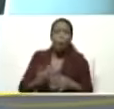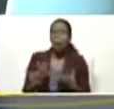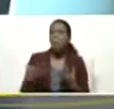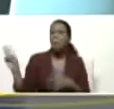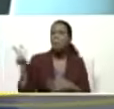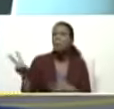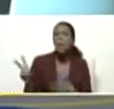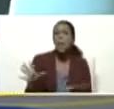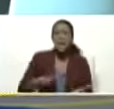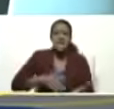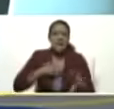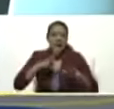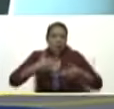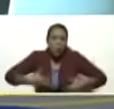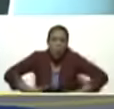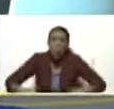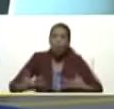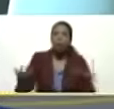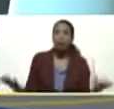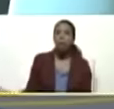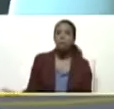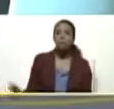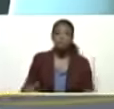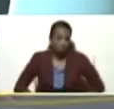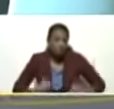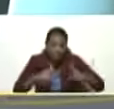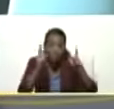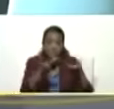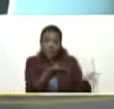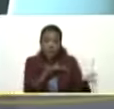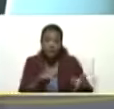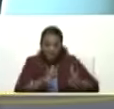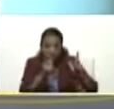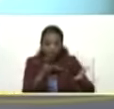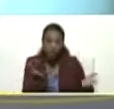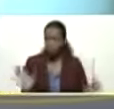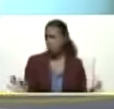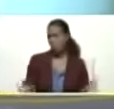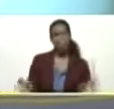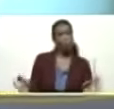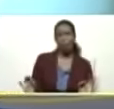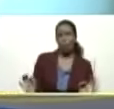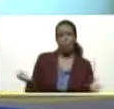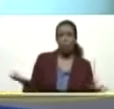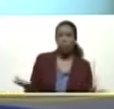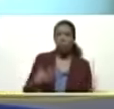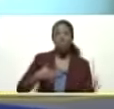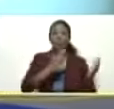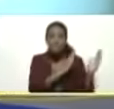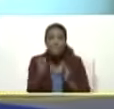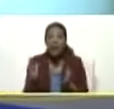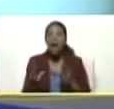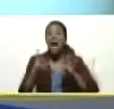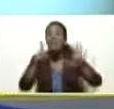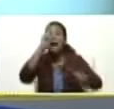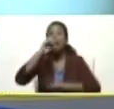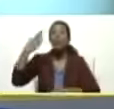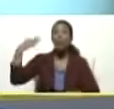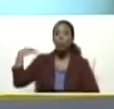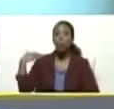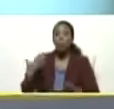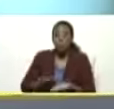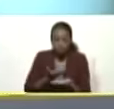país, se quieren robar nuestros recursos, se lo vamos a permitir. Así que ese programa que usted puso en las manos